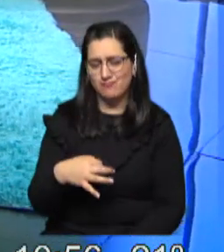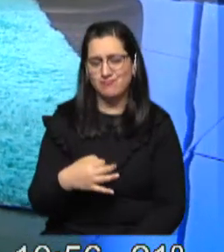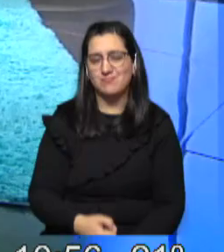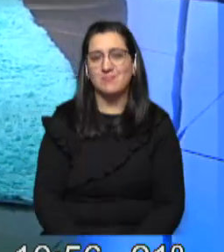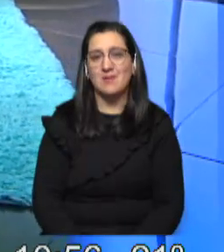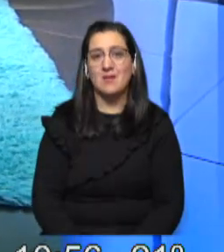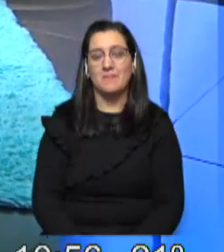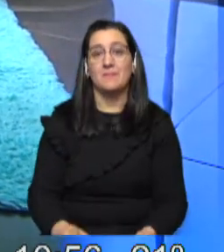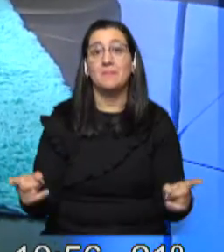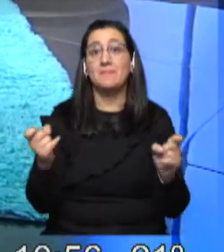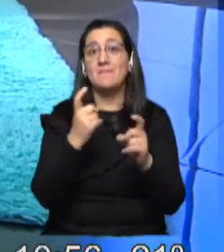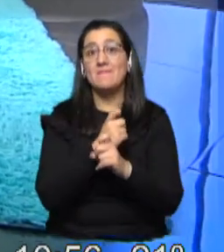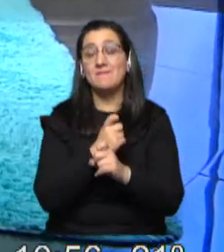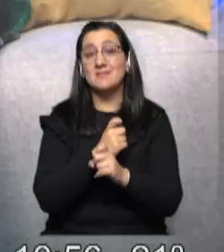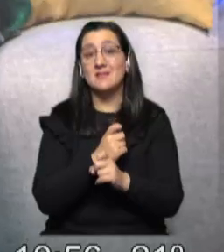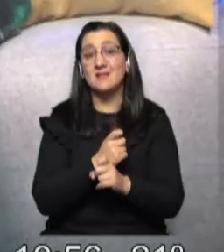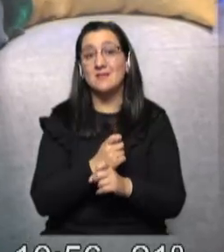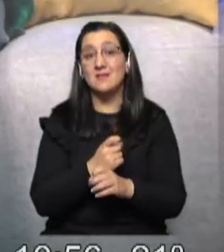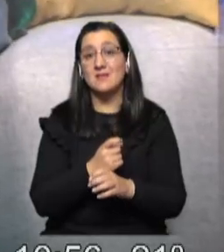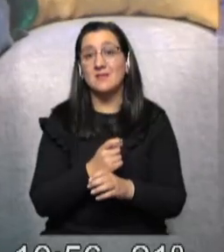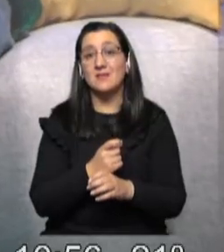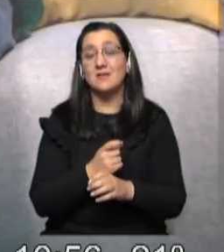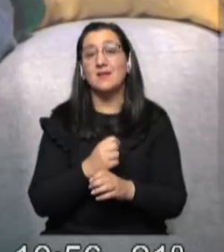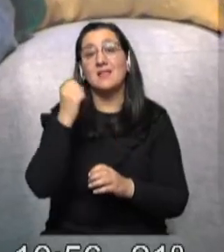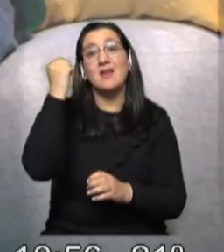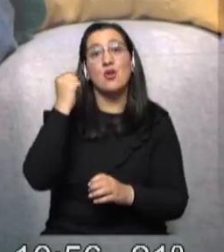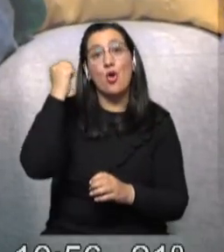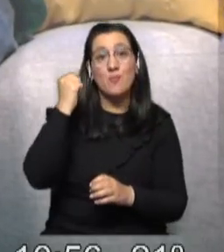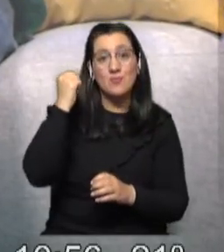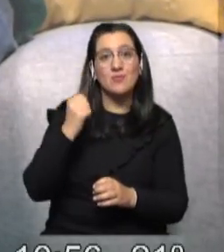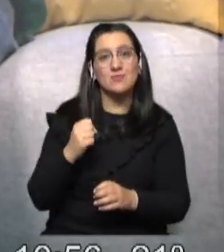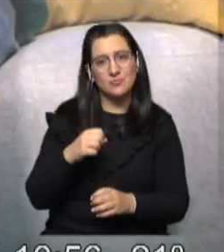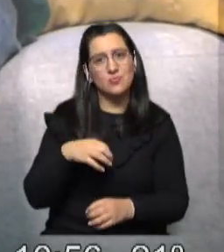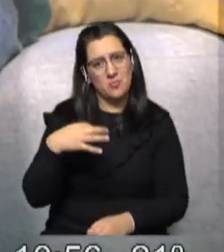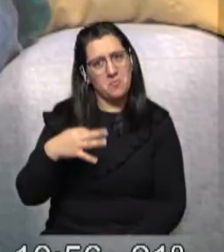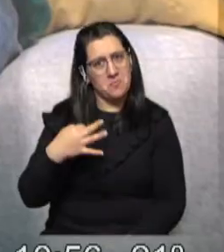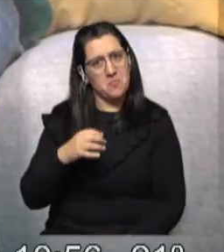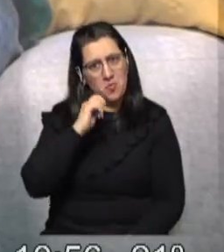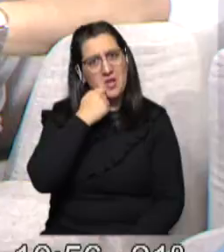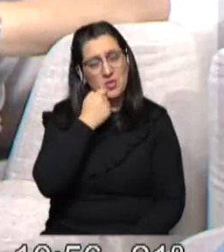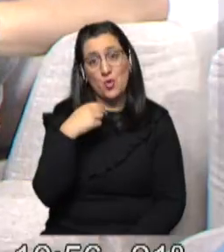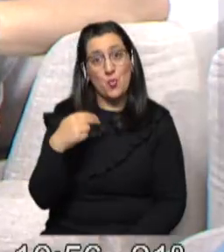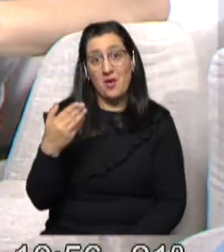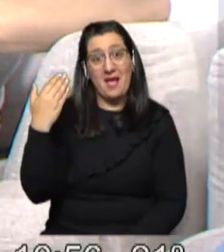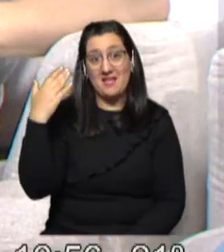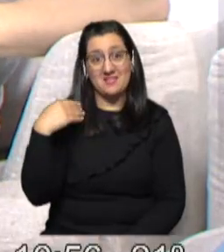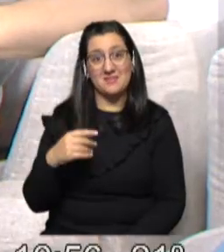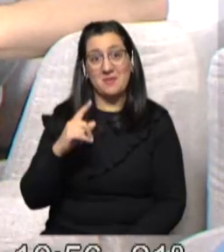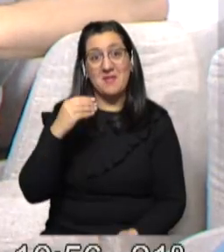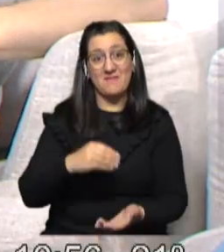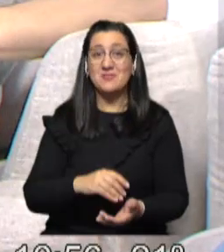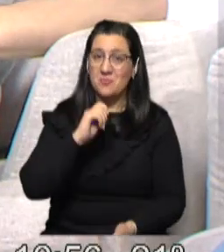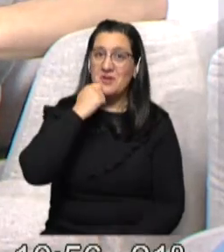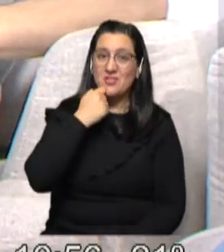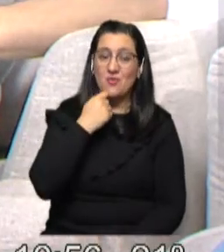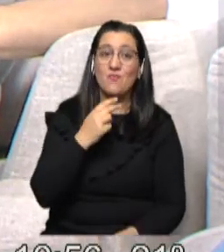Increíble. ¿Difícil acomodarse en el ómnibus con esos instrumentos? No. Fue motivador, ¿no? Estuvo bueno. Nunca me había pasado. Así que estuvo bueno.